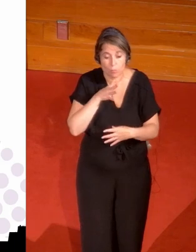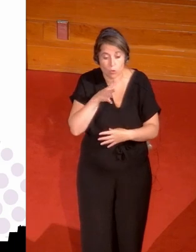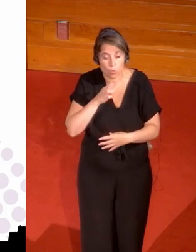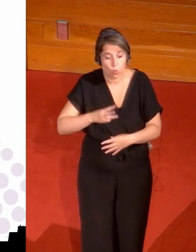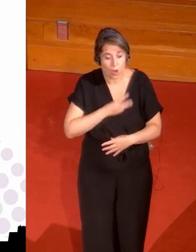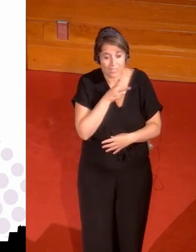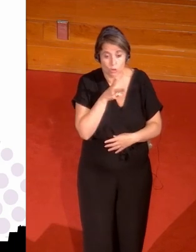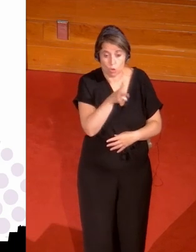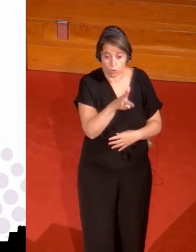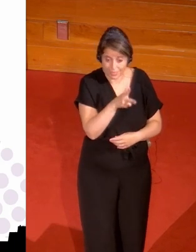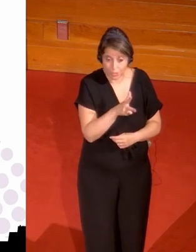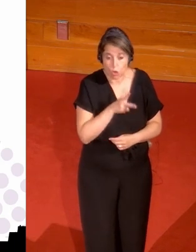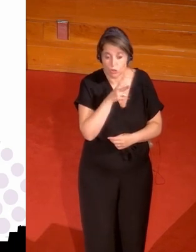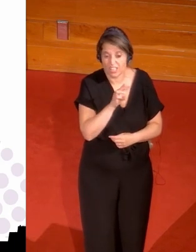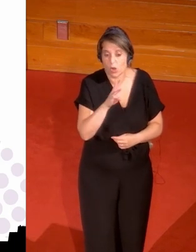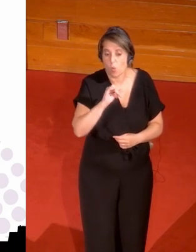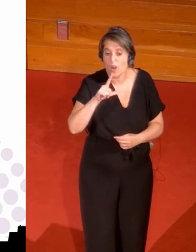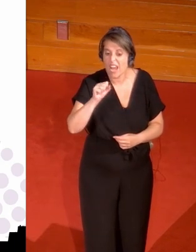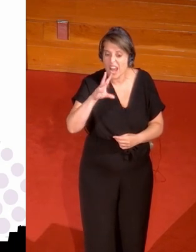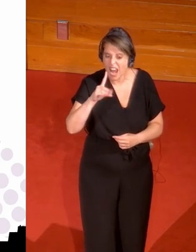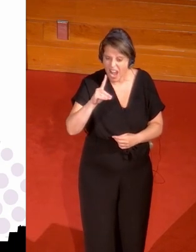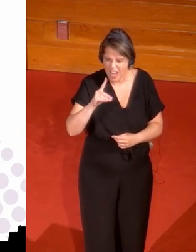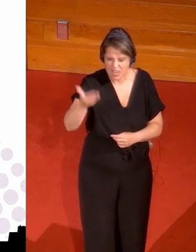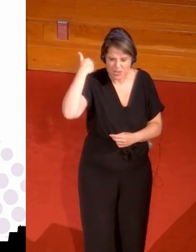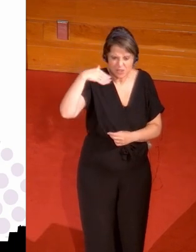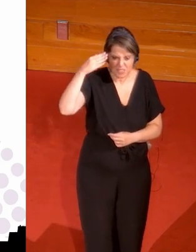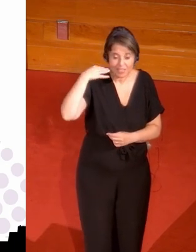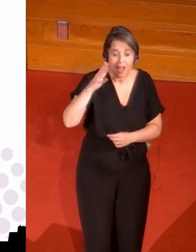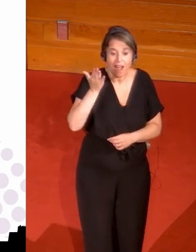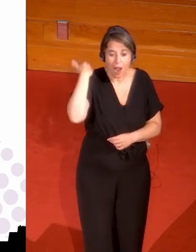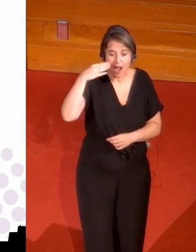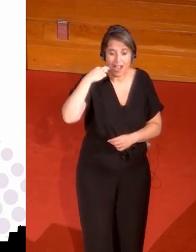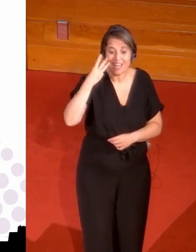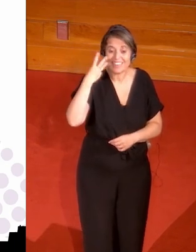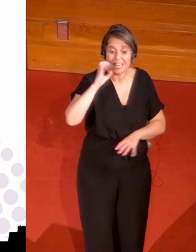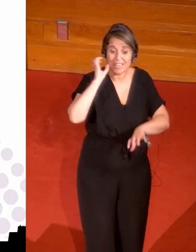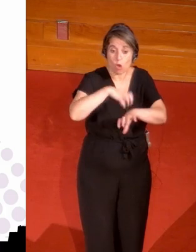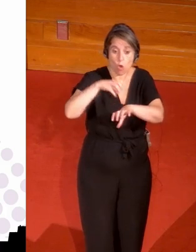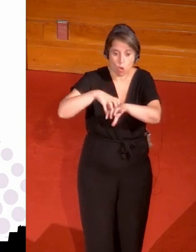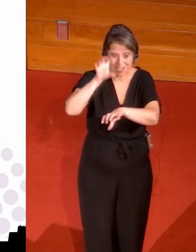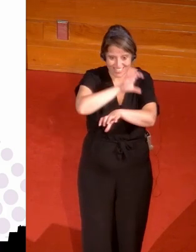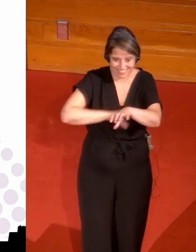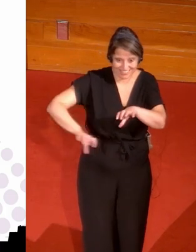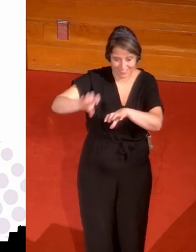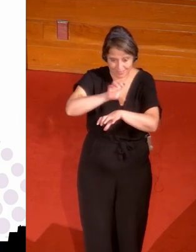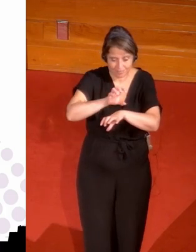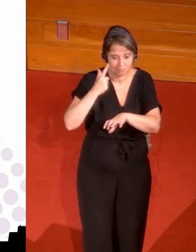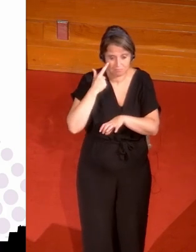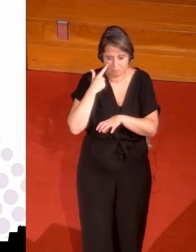Washington el hotel willard eh claro como eran entonces que eran 13 colonias o sea eran 13 estados y además los que son menos